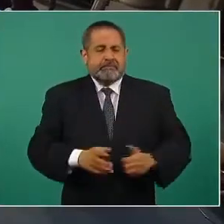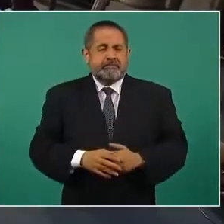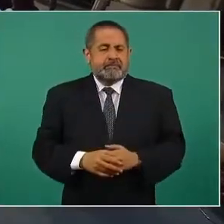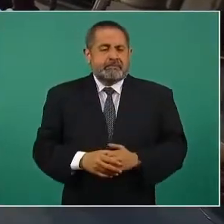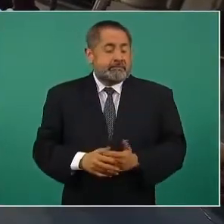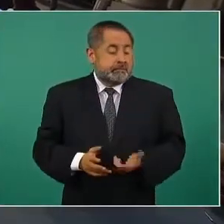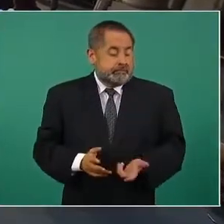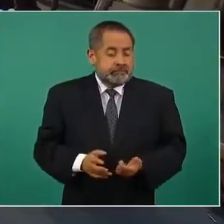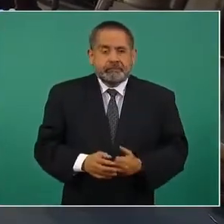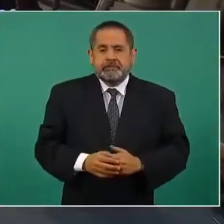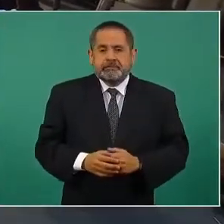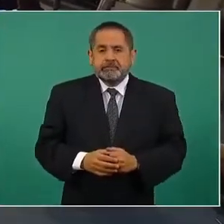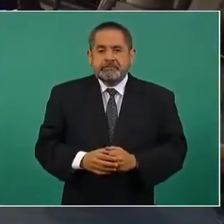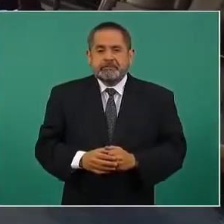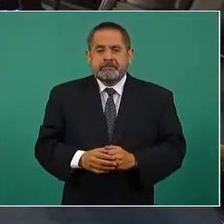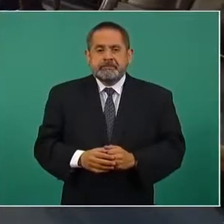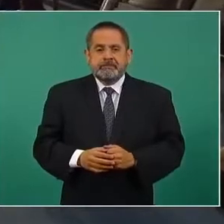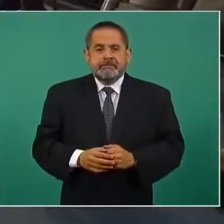¿Cómo